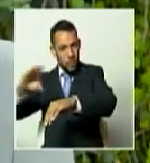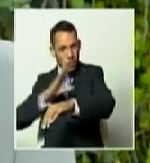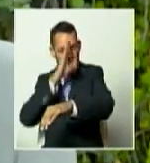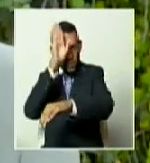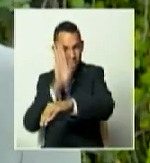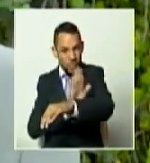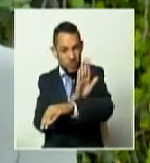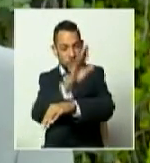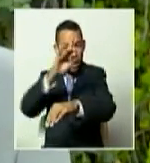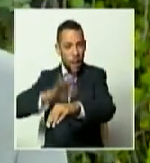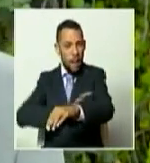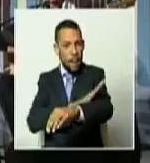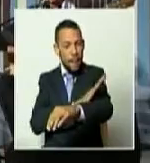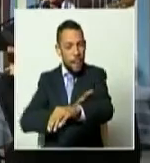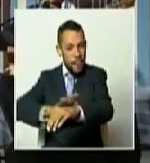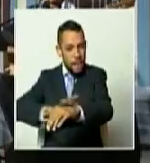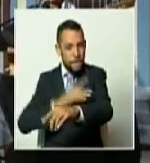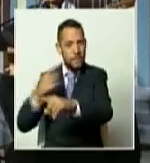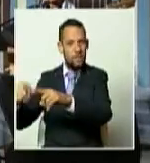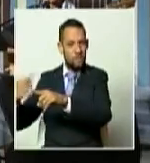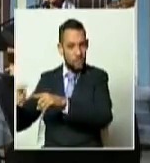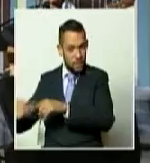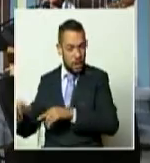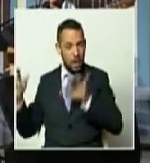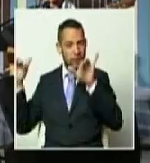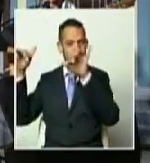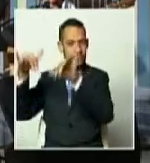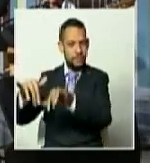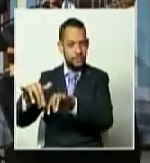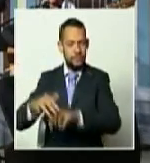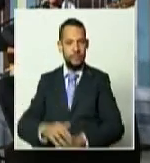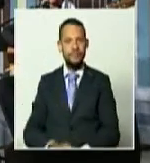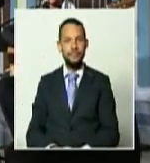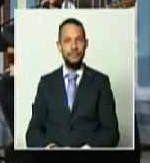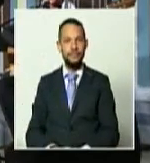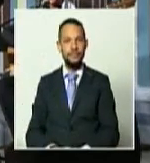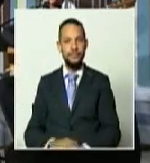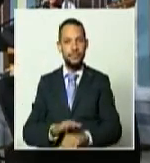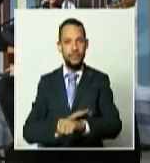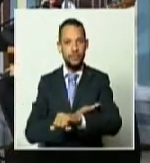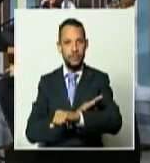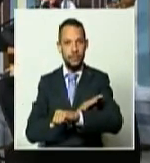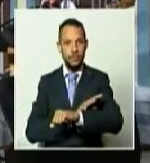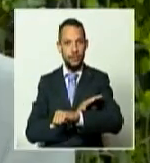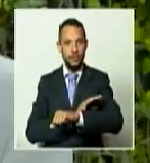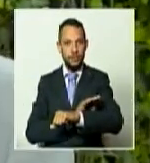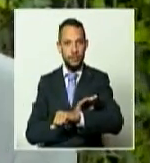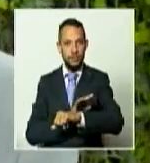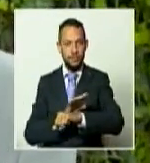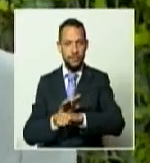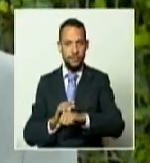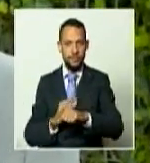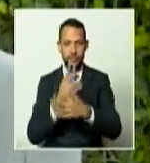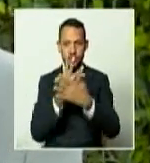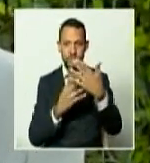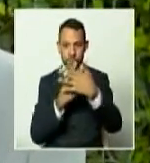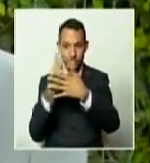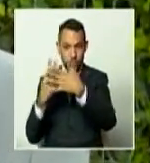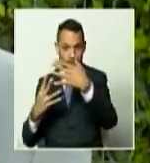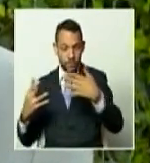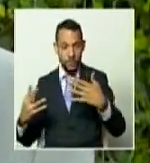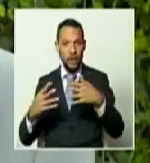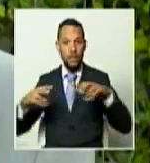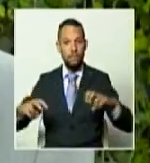los bambucos, los torbellinos. Y murmura a lo lejos una oración, la quebrada. La programación se va a hacer en el